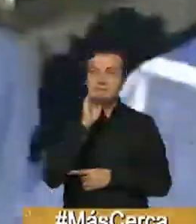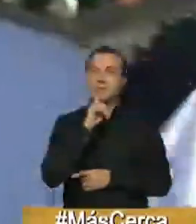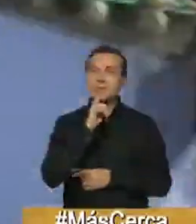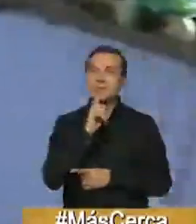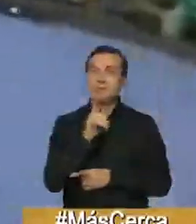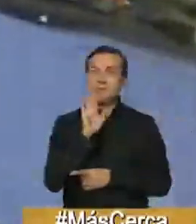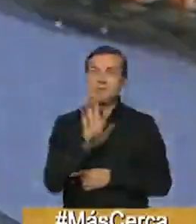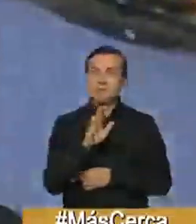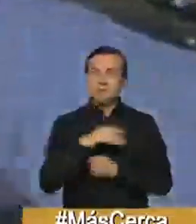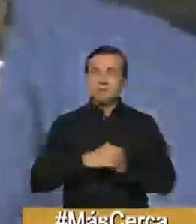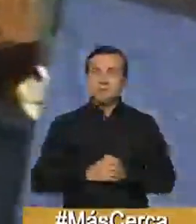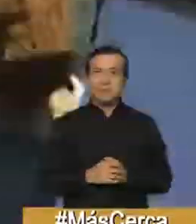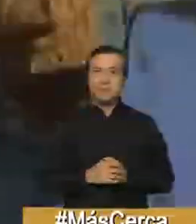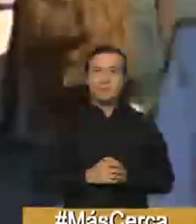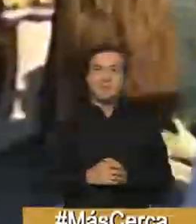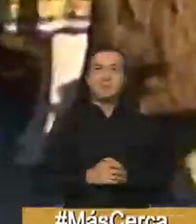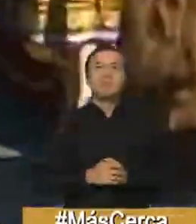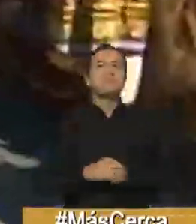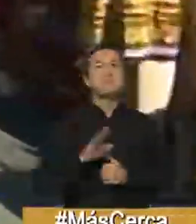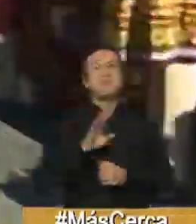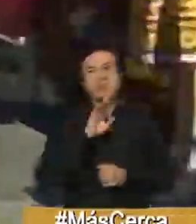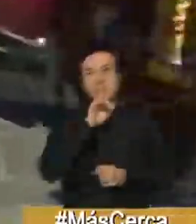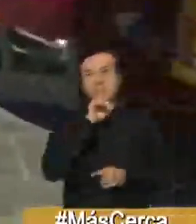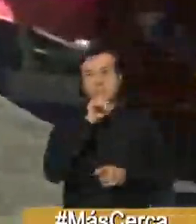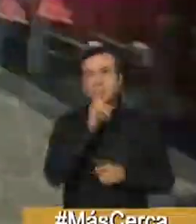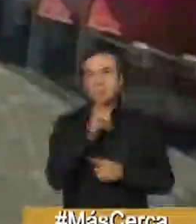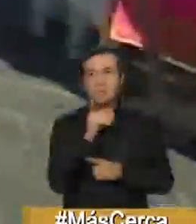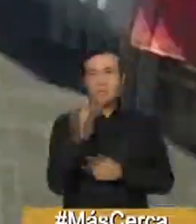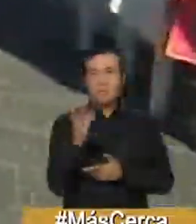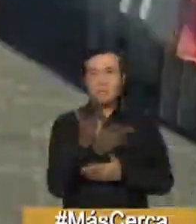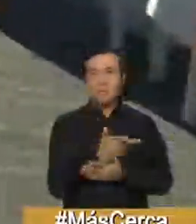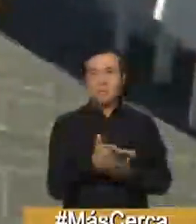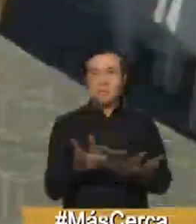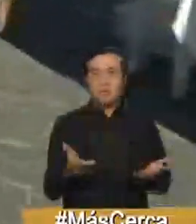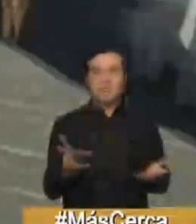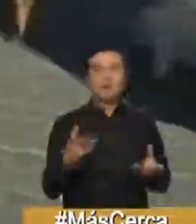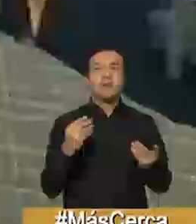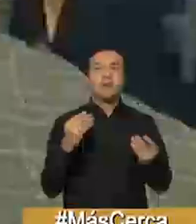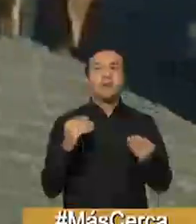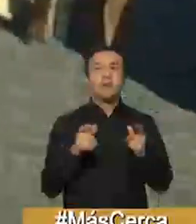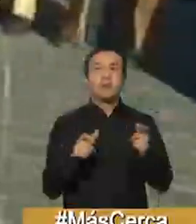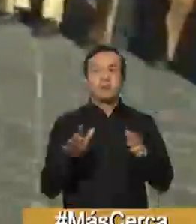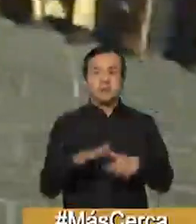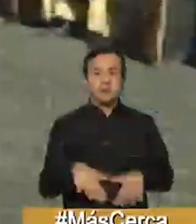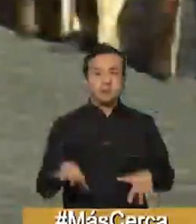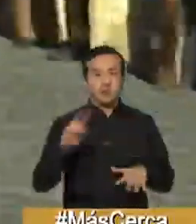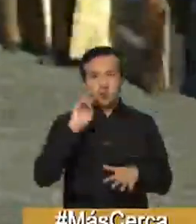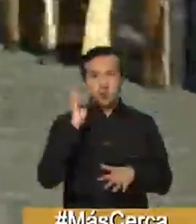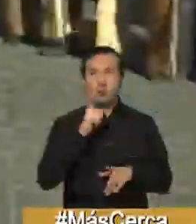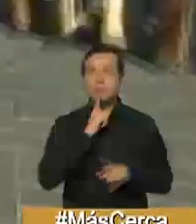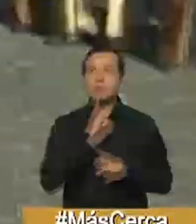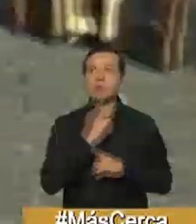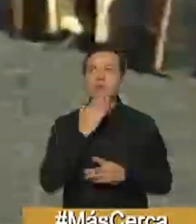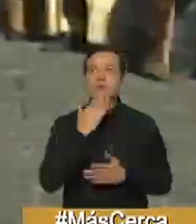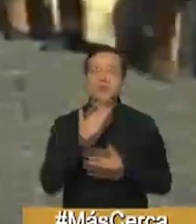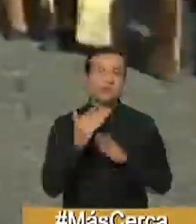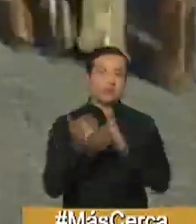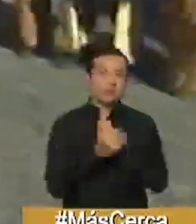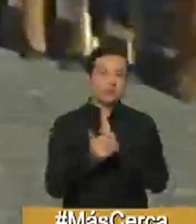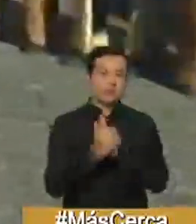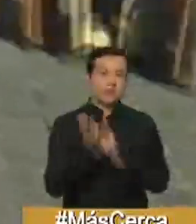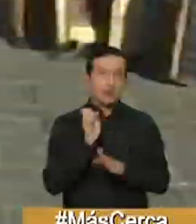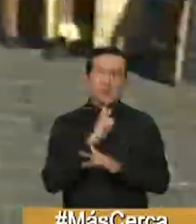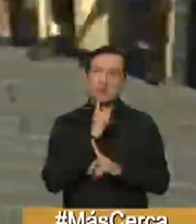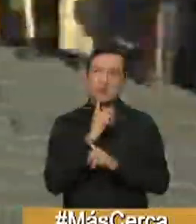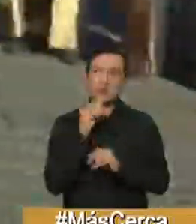porque Rumiñahui se caracteriza también por atraer a turistas gracias a al talento nacional que